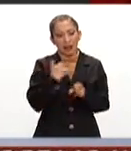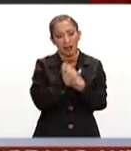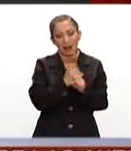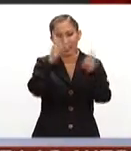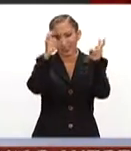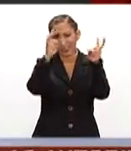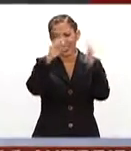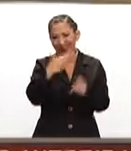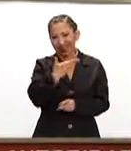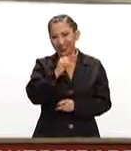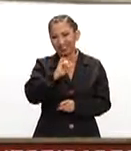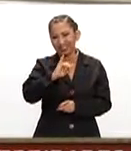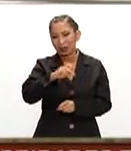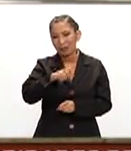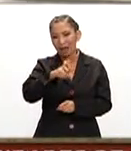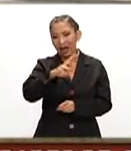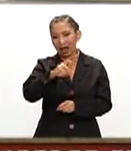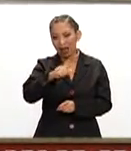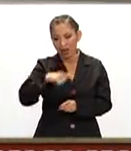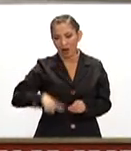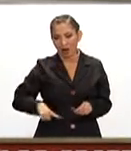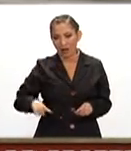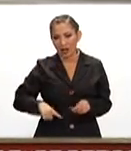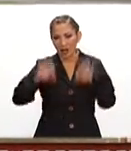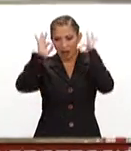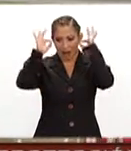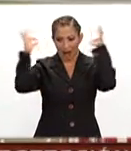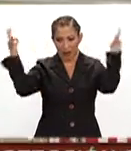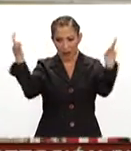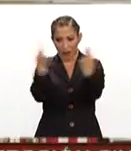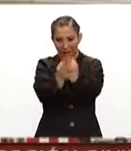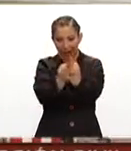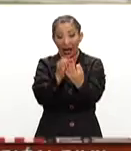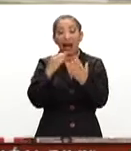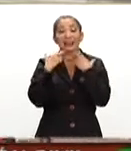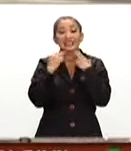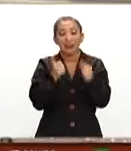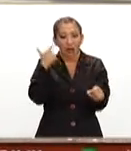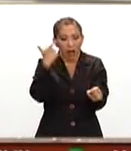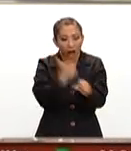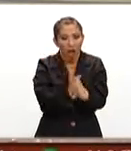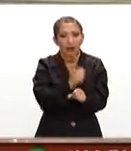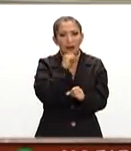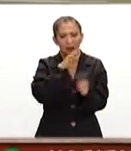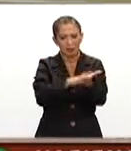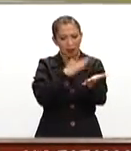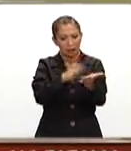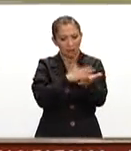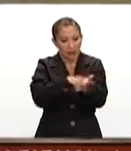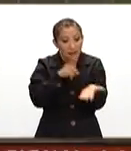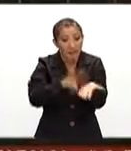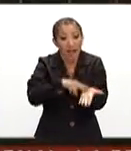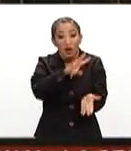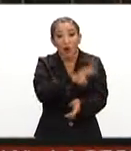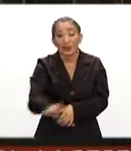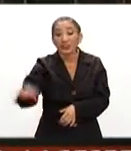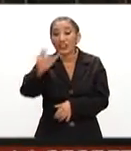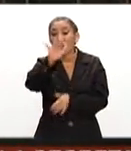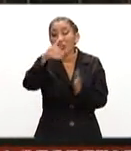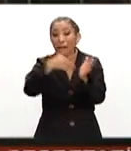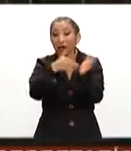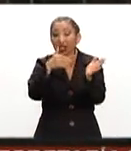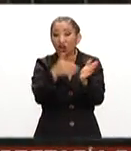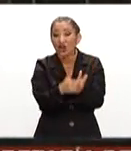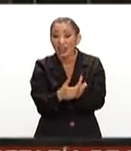así se llama, que realizó la Administración General de Aduanas, el SAT detectó documentos valuados en